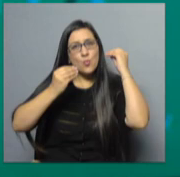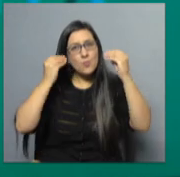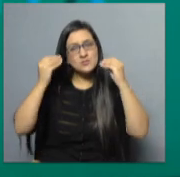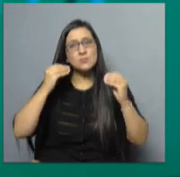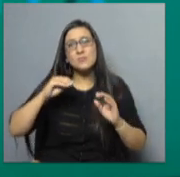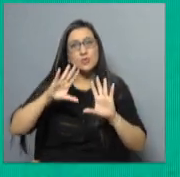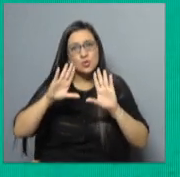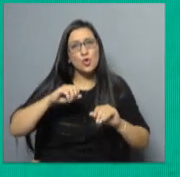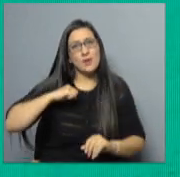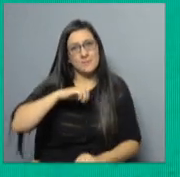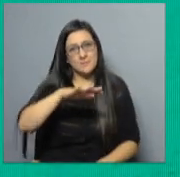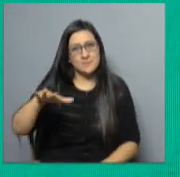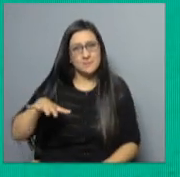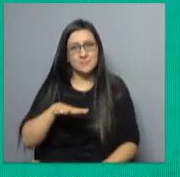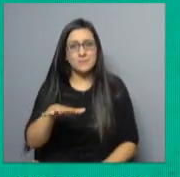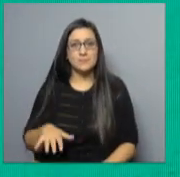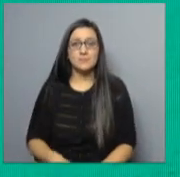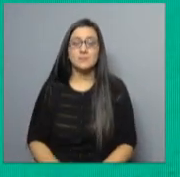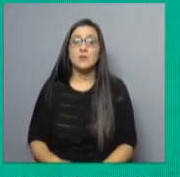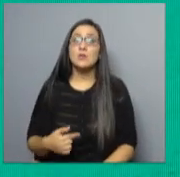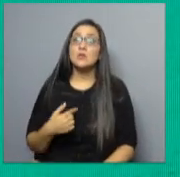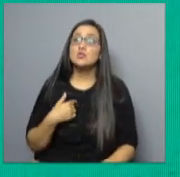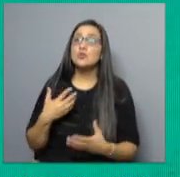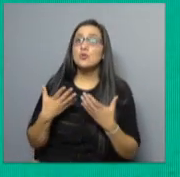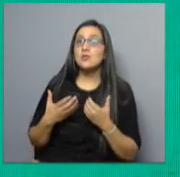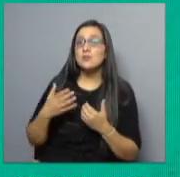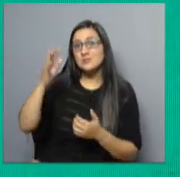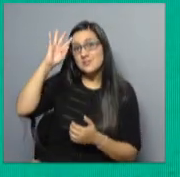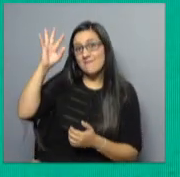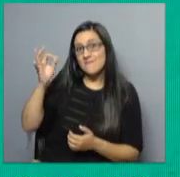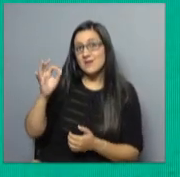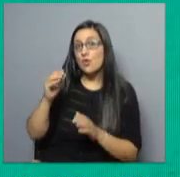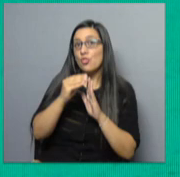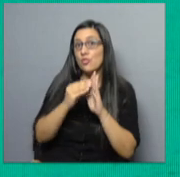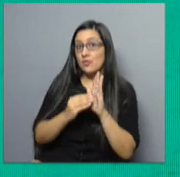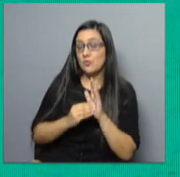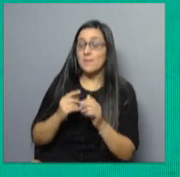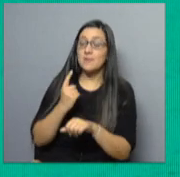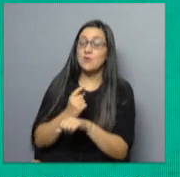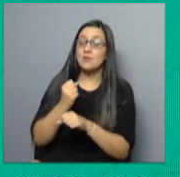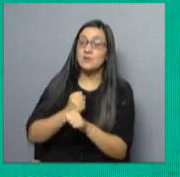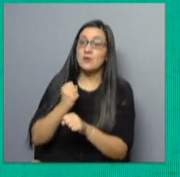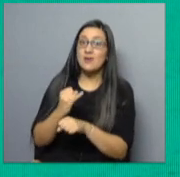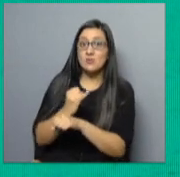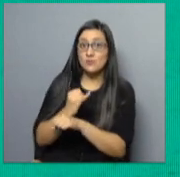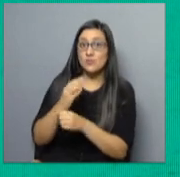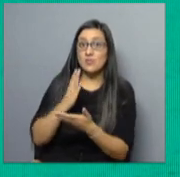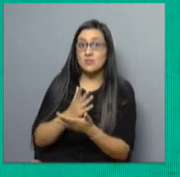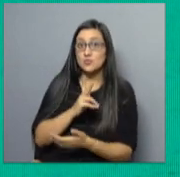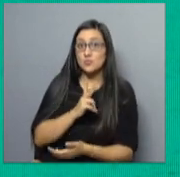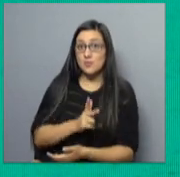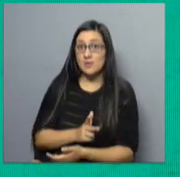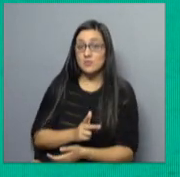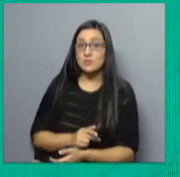rafael tt me quedo con la parte de los datos primero que lo que trabajó la institución nacional de derechos humanos es lo que